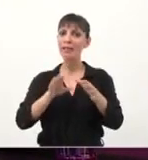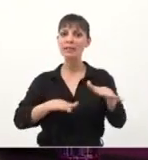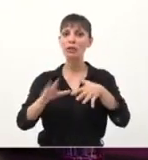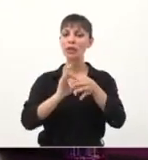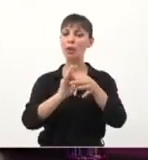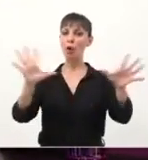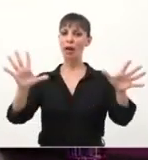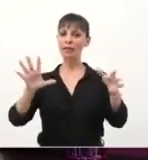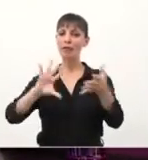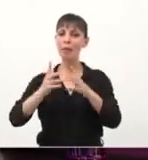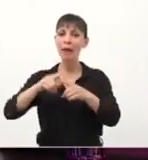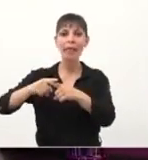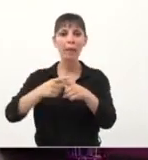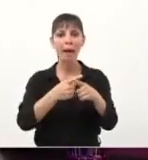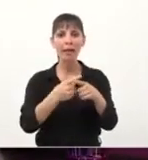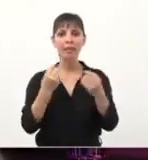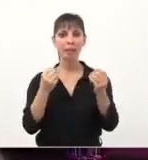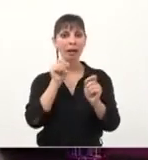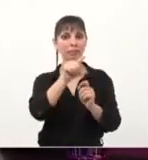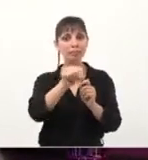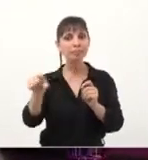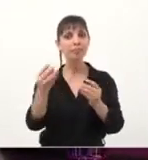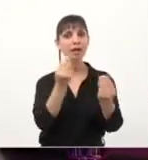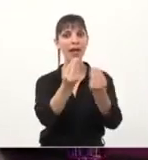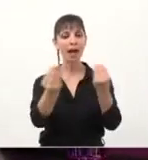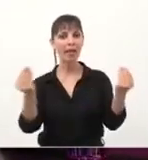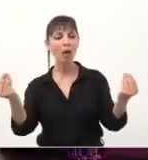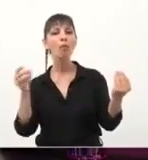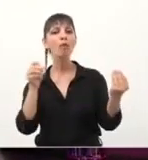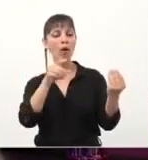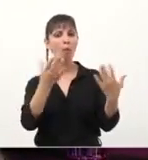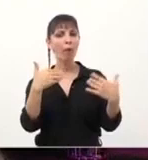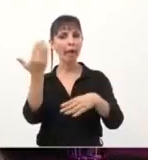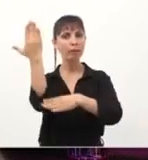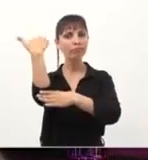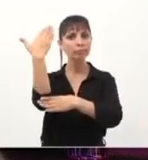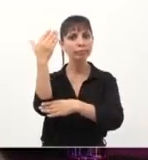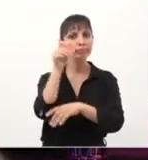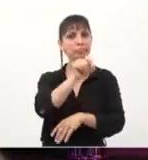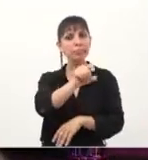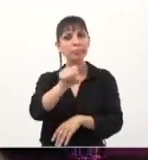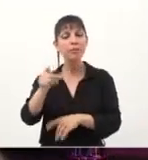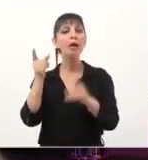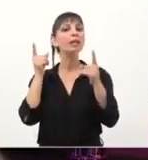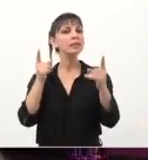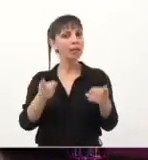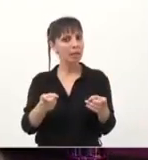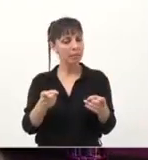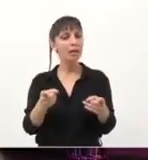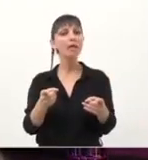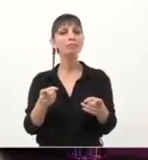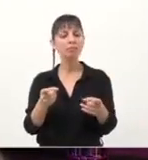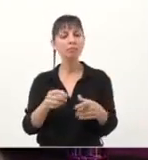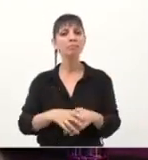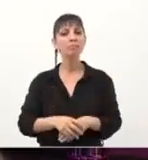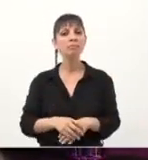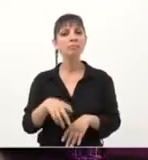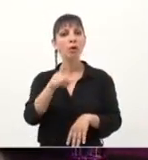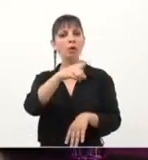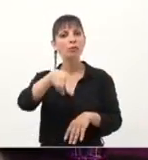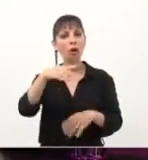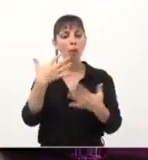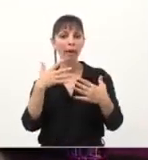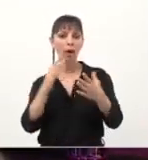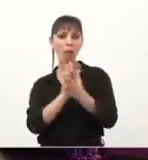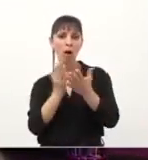tipo de debate para que cada uno de los postulantes haga su propuesta y a su vez básicamente confronten,